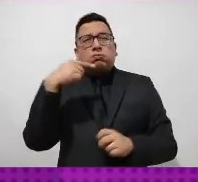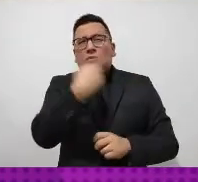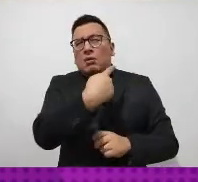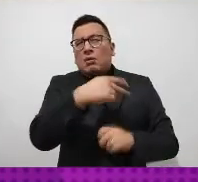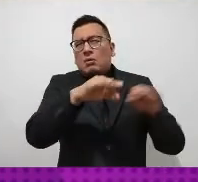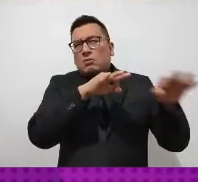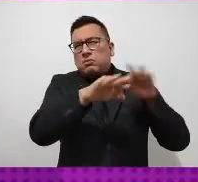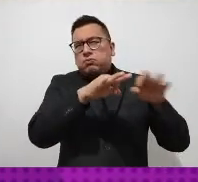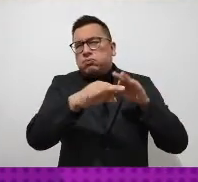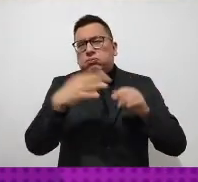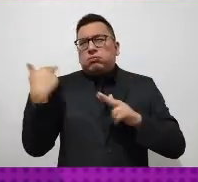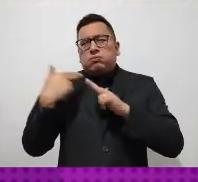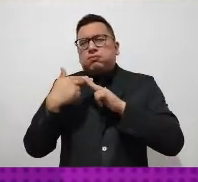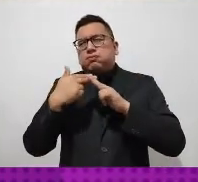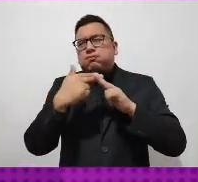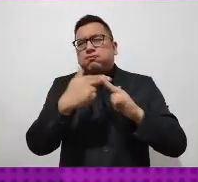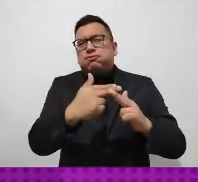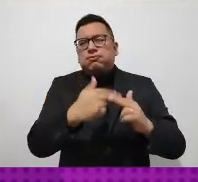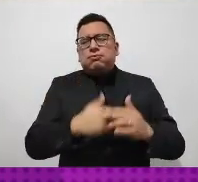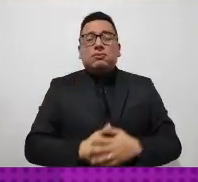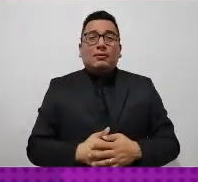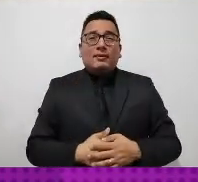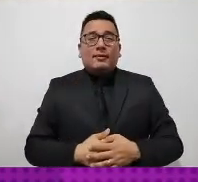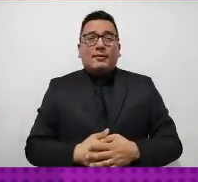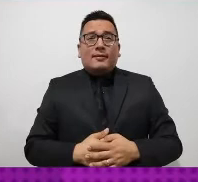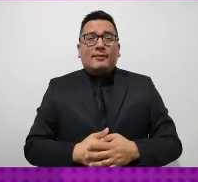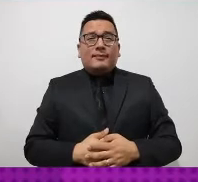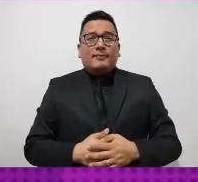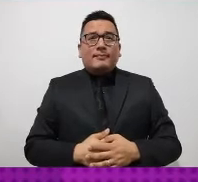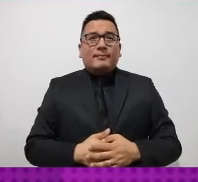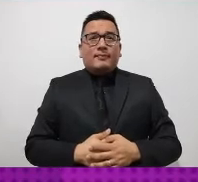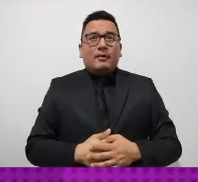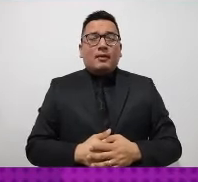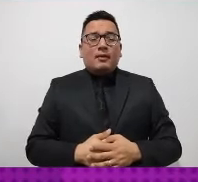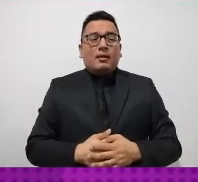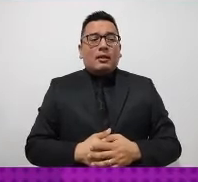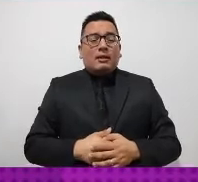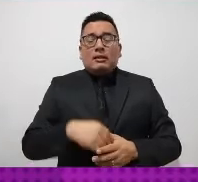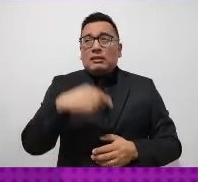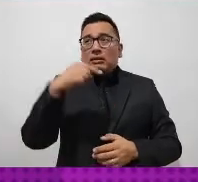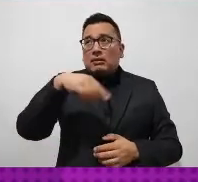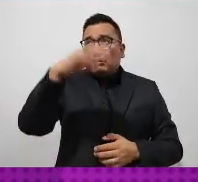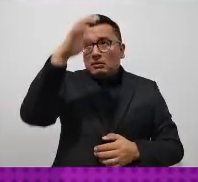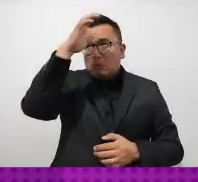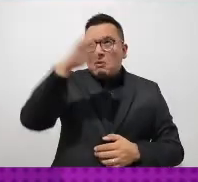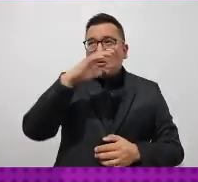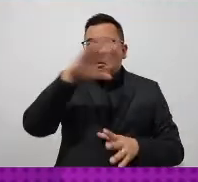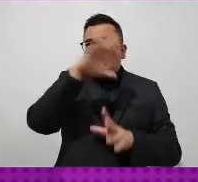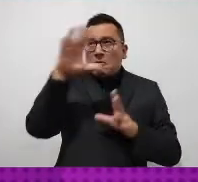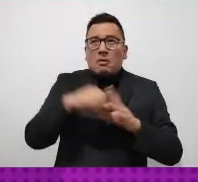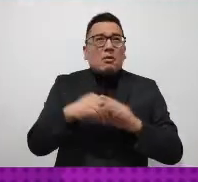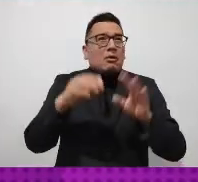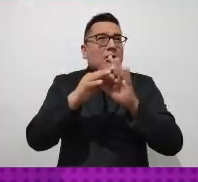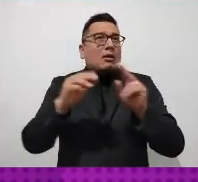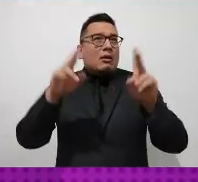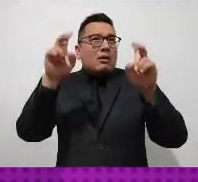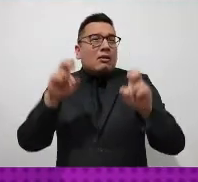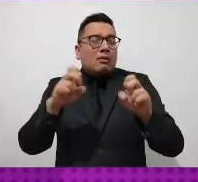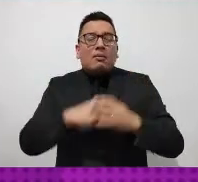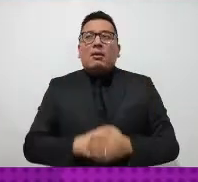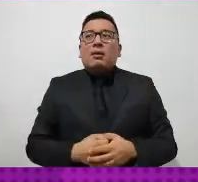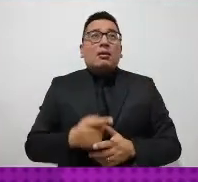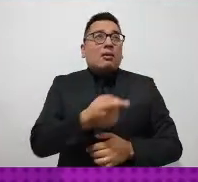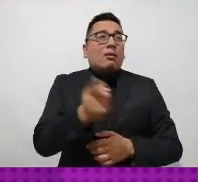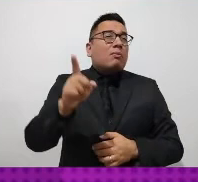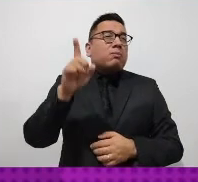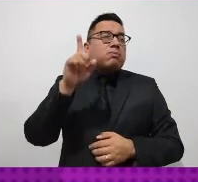trabajando y sabemos que ha trabajado de manera muy intensa en las últimas semanas por todo el interior del estado, que es la Red de Mujeres